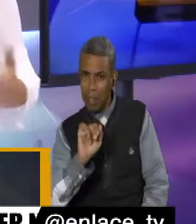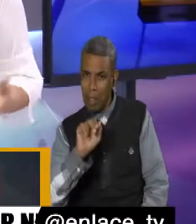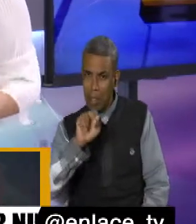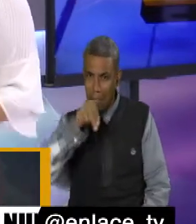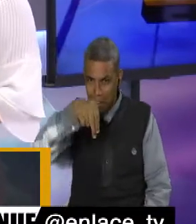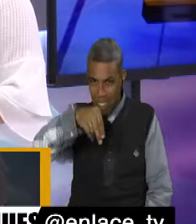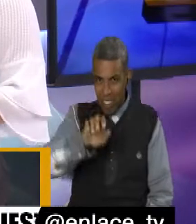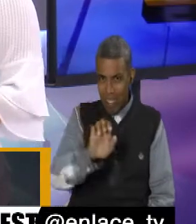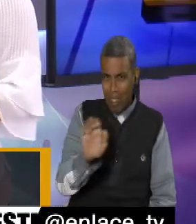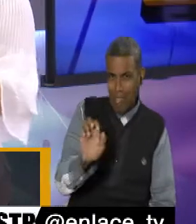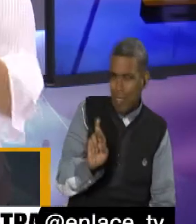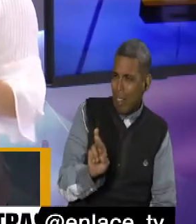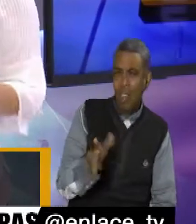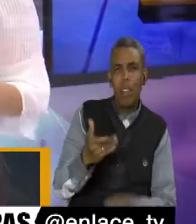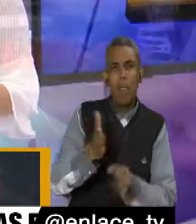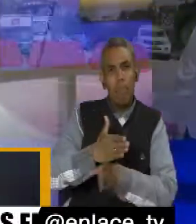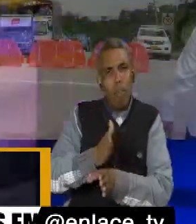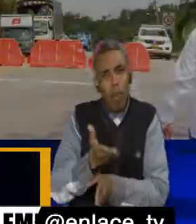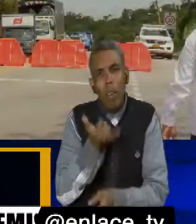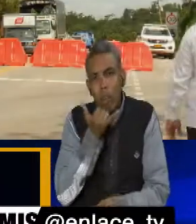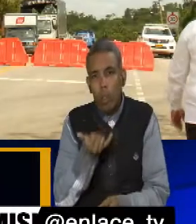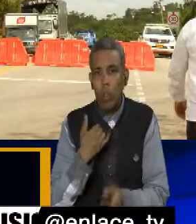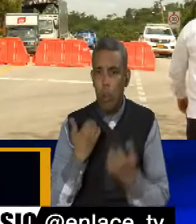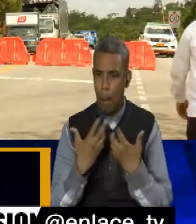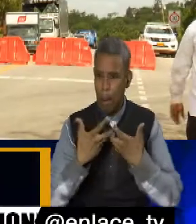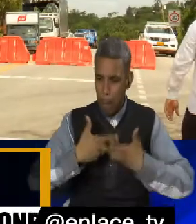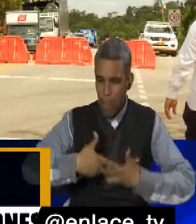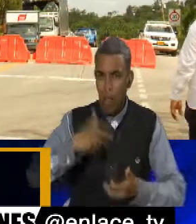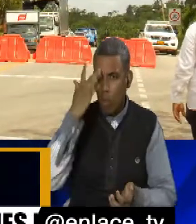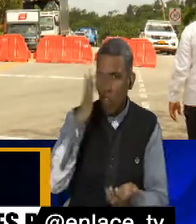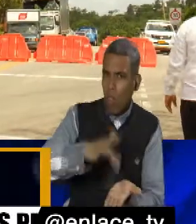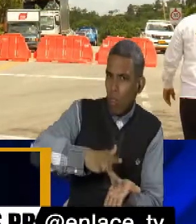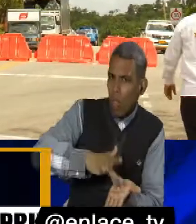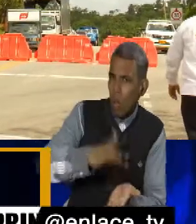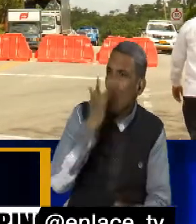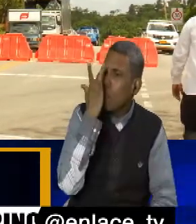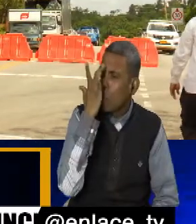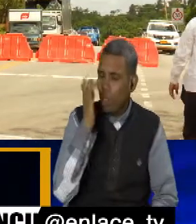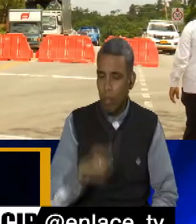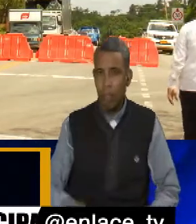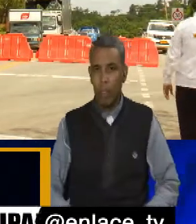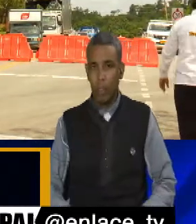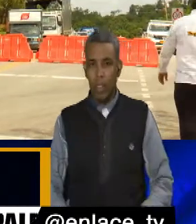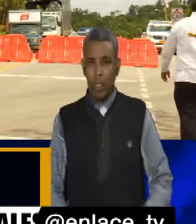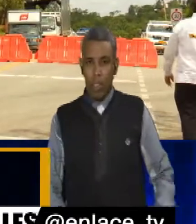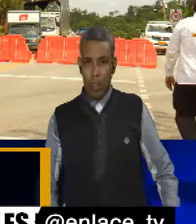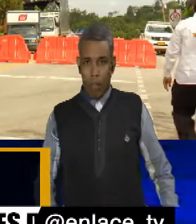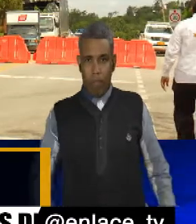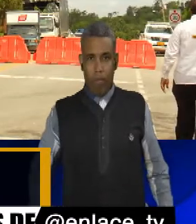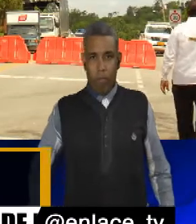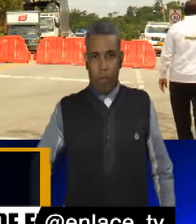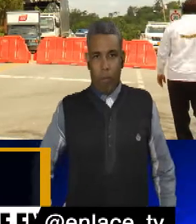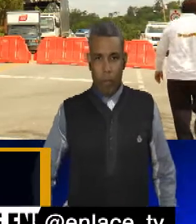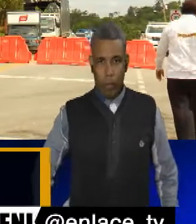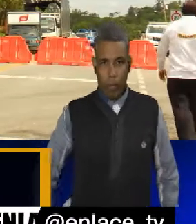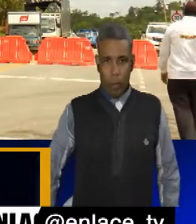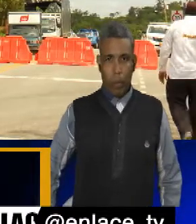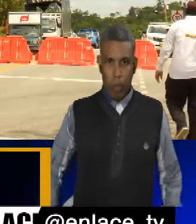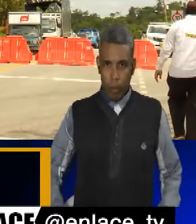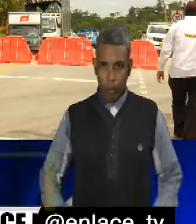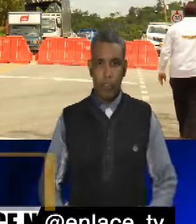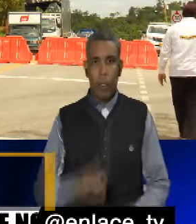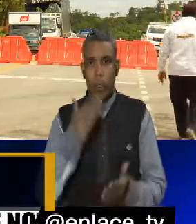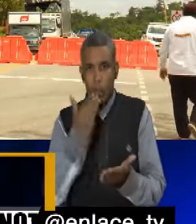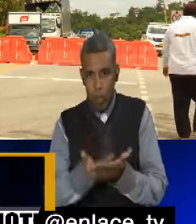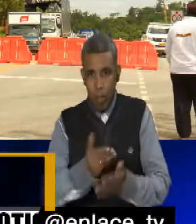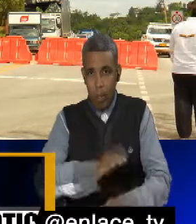los empresarios y de los proveedores. ¿Cuánto adeuda Mota Engil y por qué dicen que no están adeudando a nadie? Yanit, muy buenas tardes a usted y a todos los televidentes de